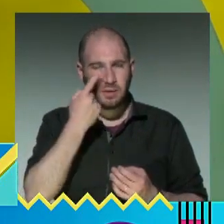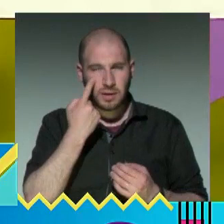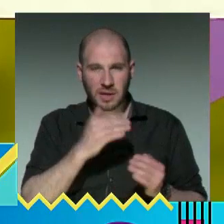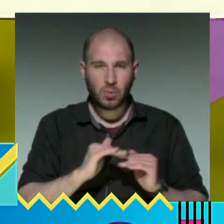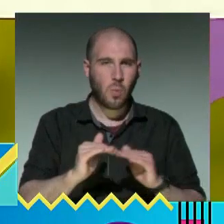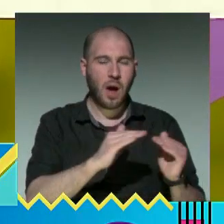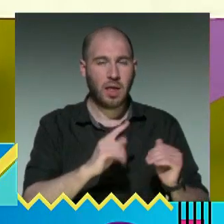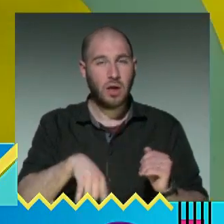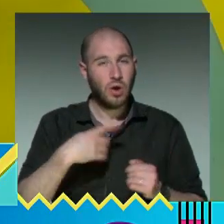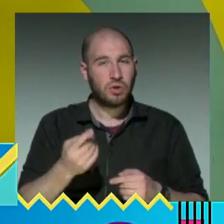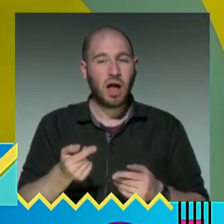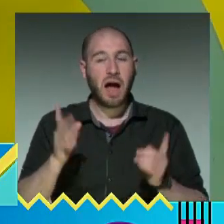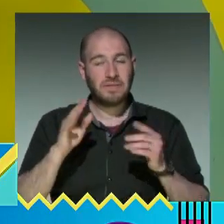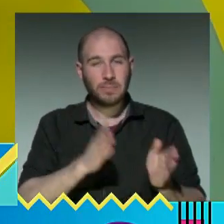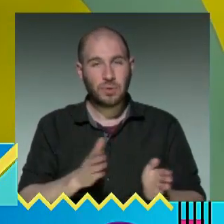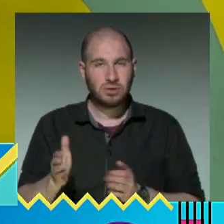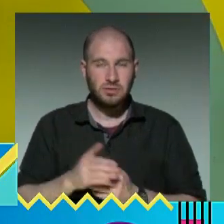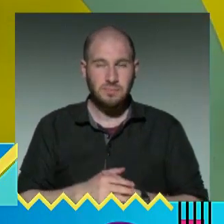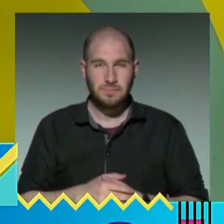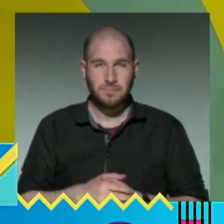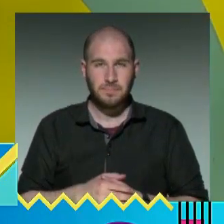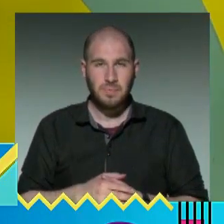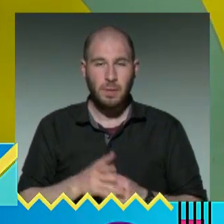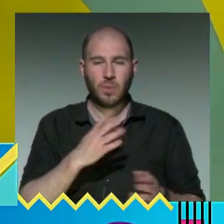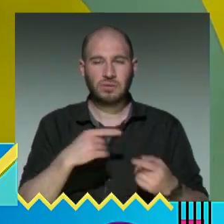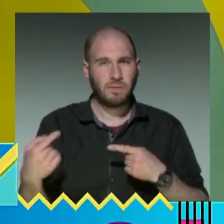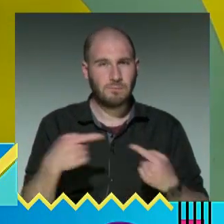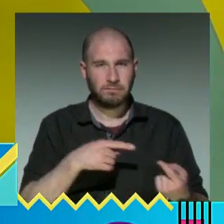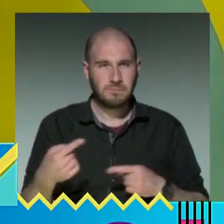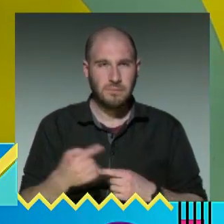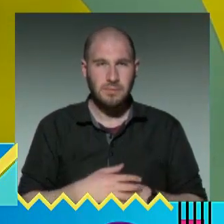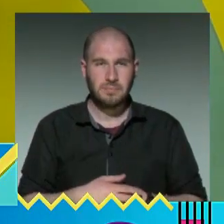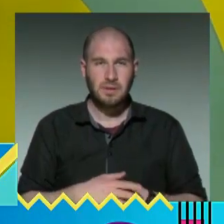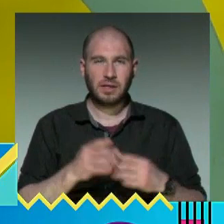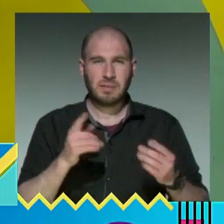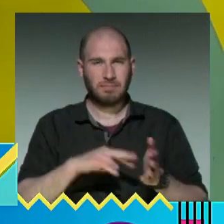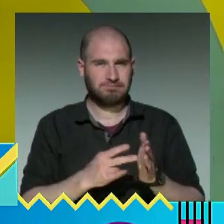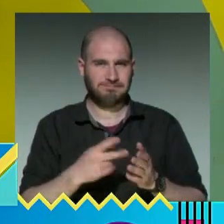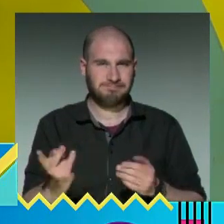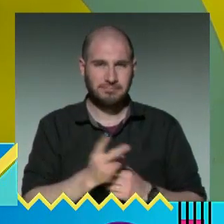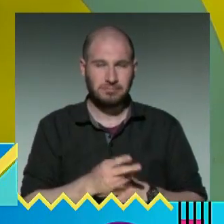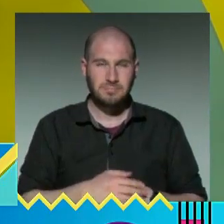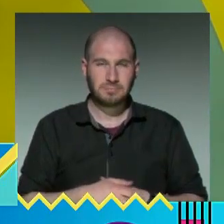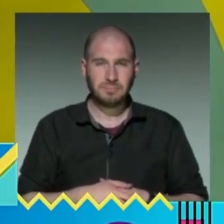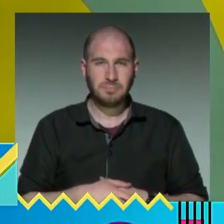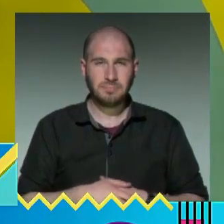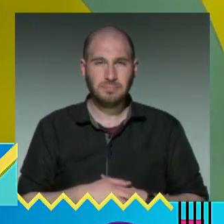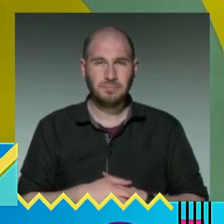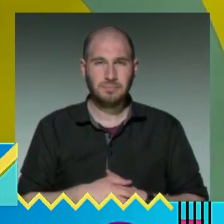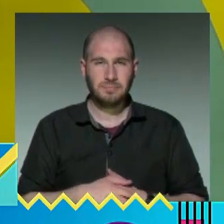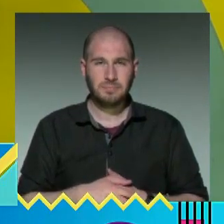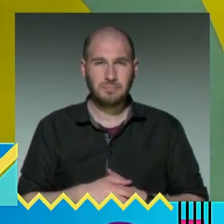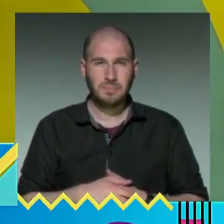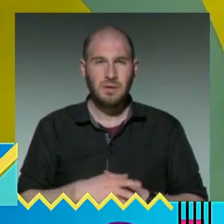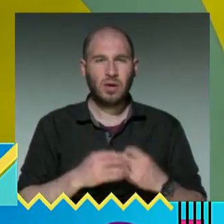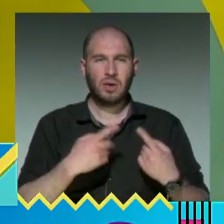y otras a veces con procesos de disputa y de conflicto. Entonces,